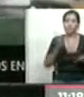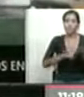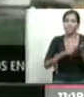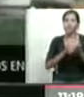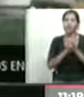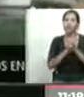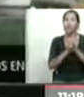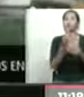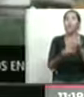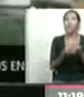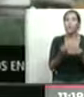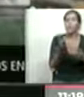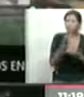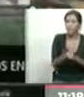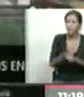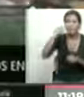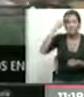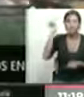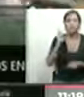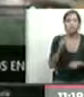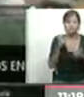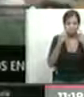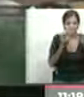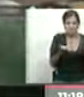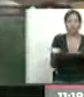vamos a creer los militares venezolanos si mira esto?